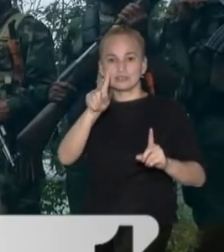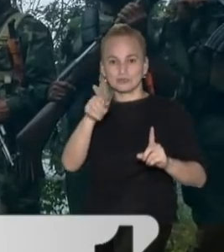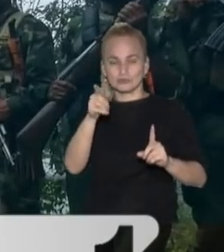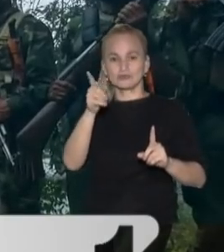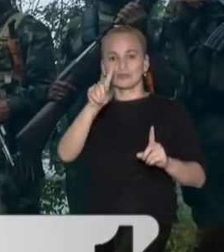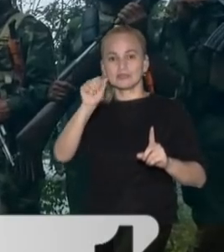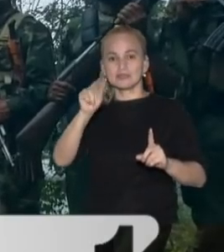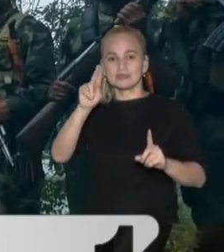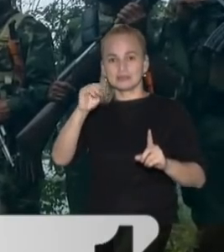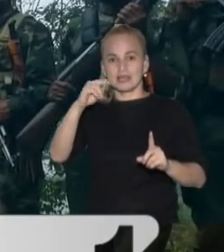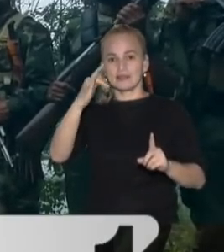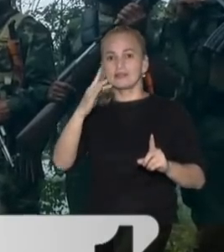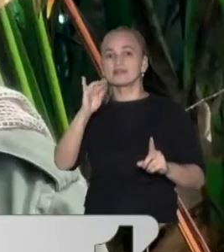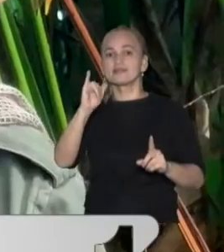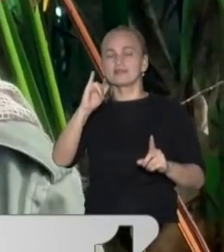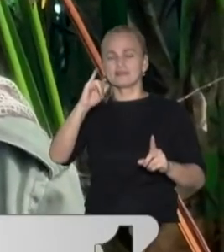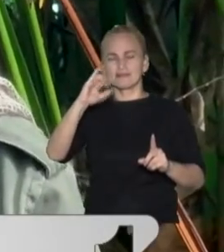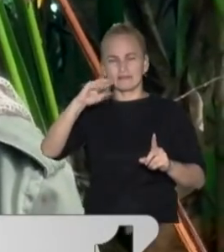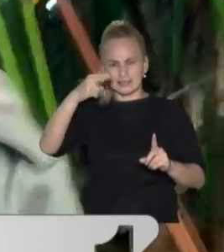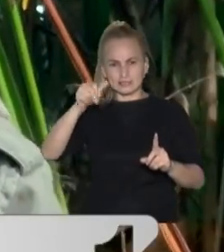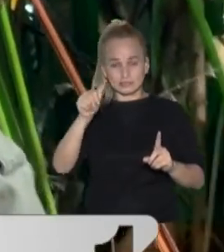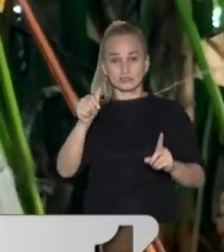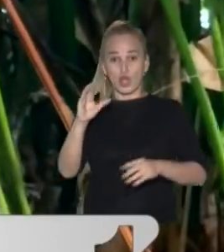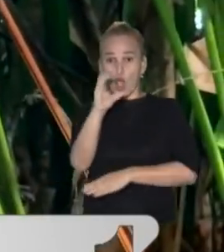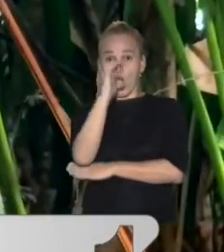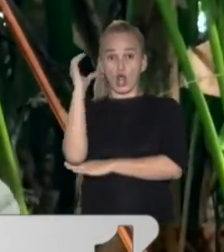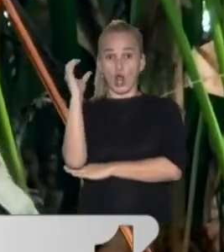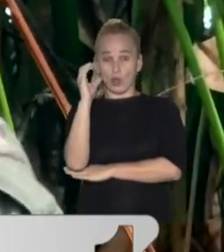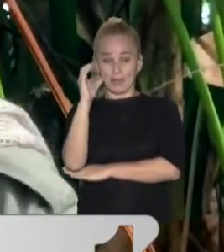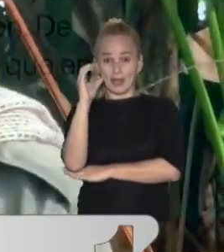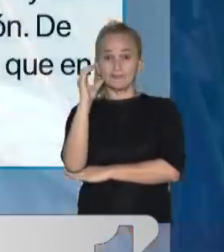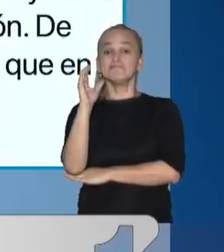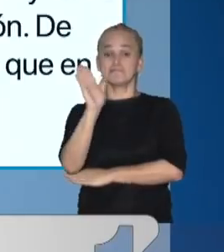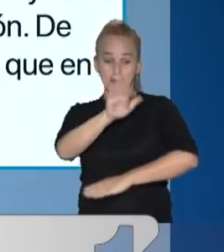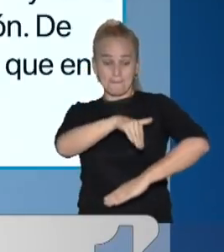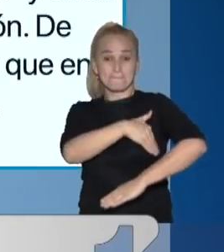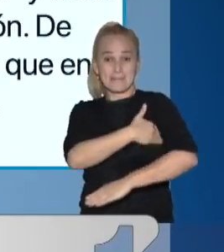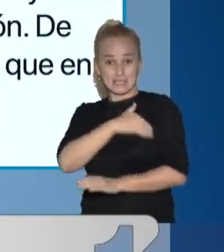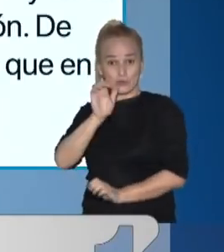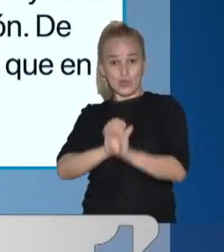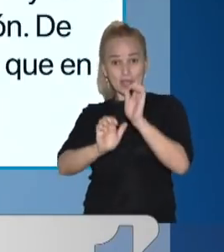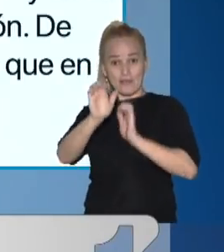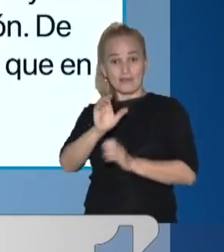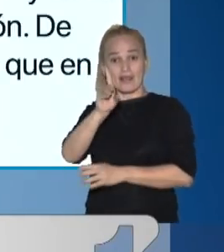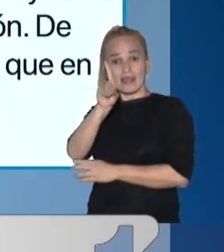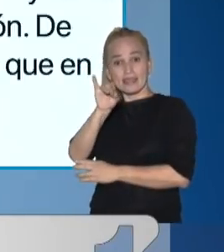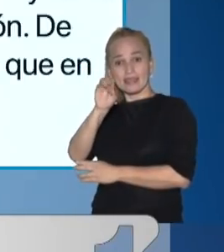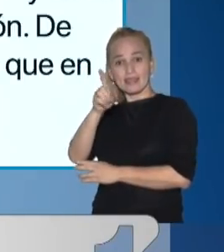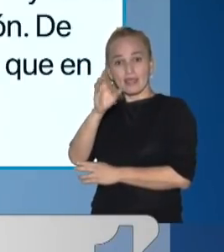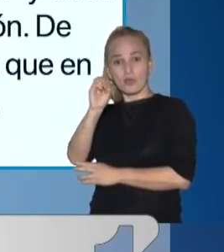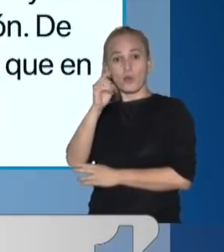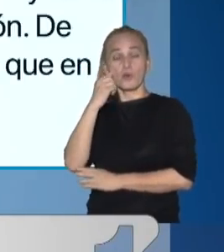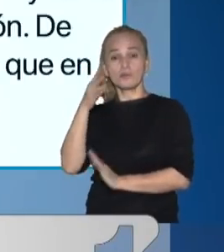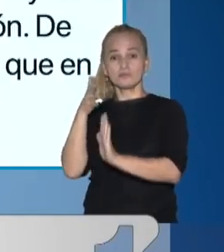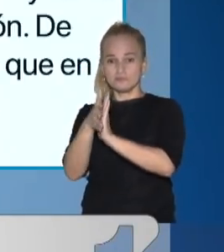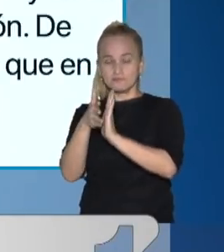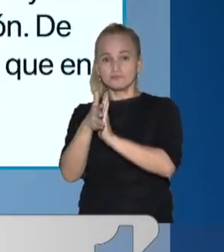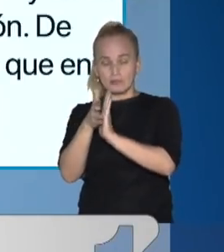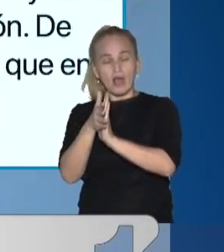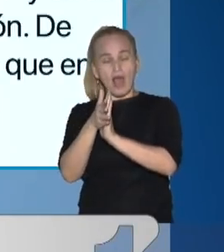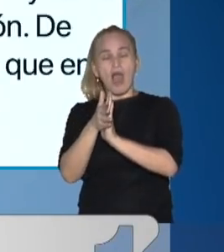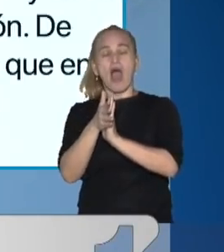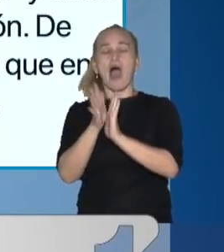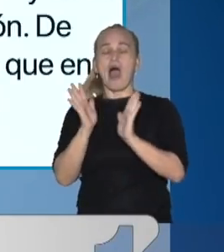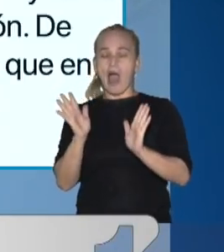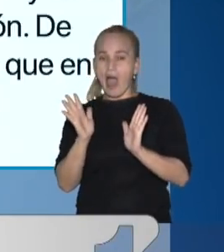Colombia, únicamente hay un pronunciamiento hasta el momento del ministro de Defensa, Diego Molano, quien ha manifestado que ha recibido